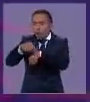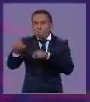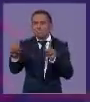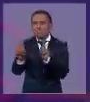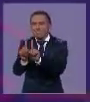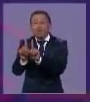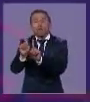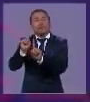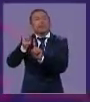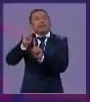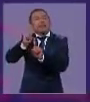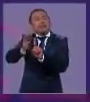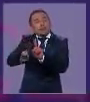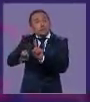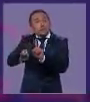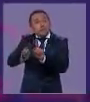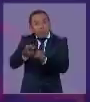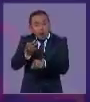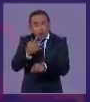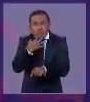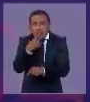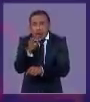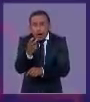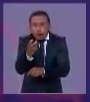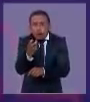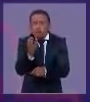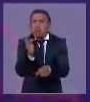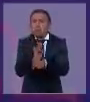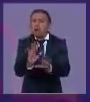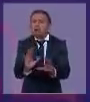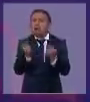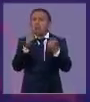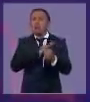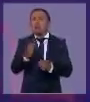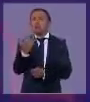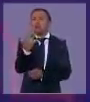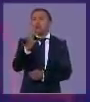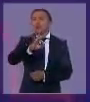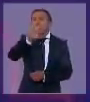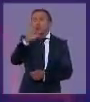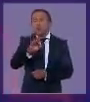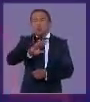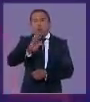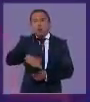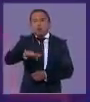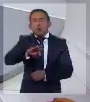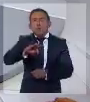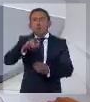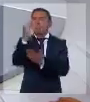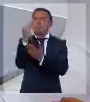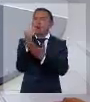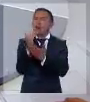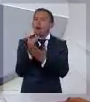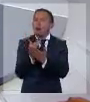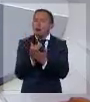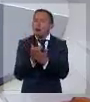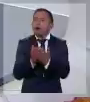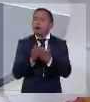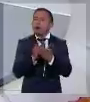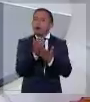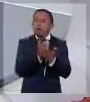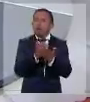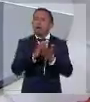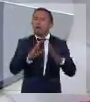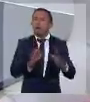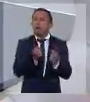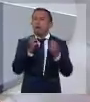una reducción en la mortalidad del 50% en donde se instrumentó un instituto de este tipo, lo que permitiría es identificar